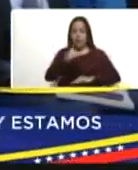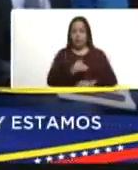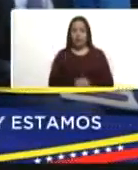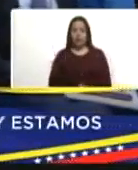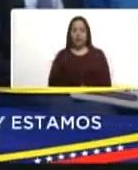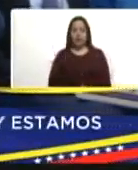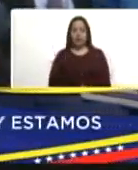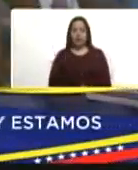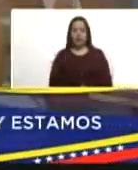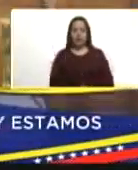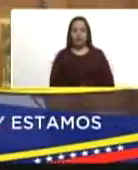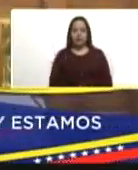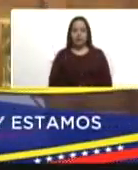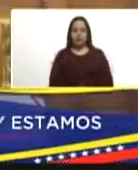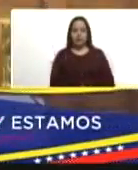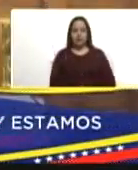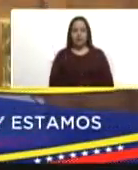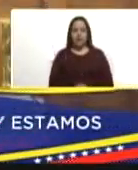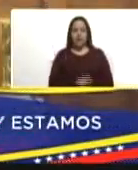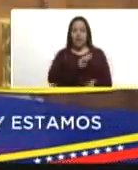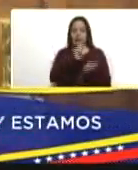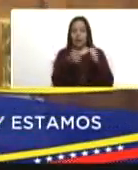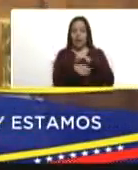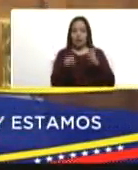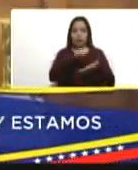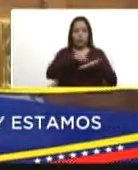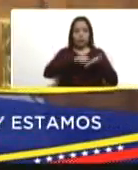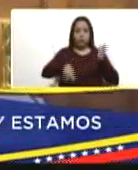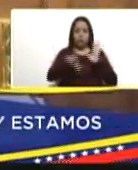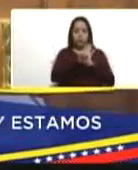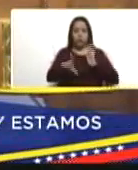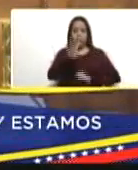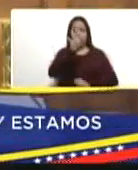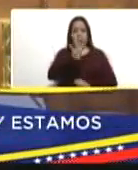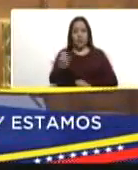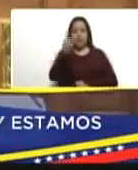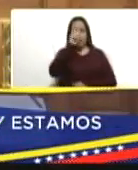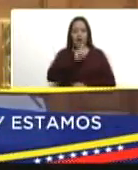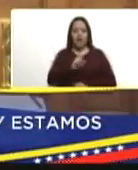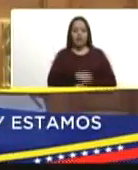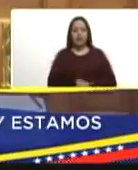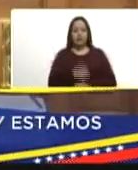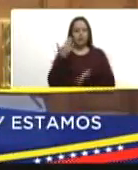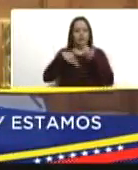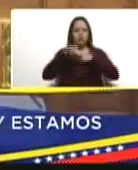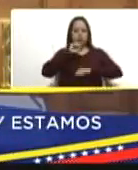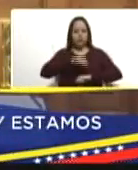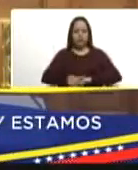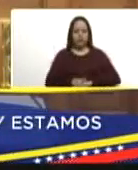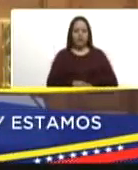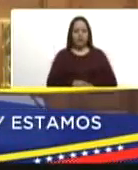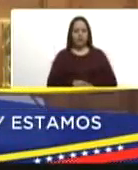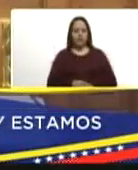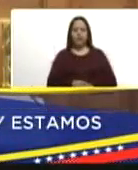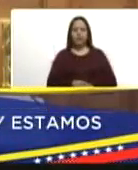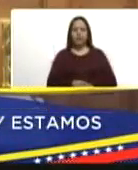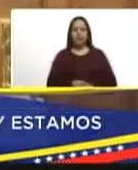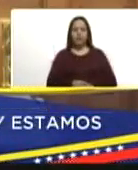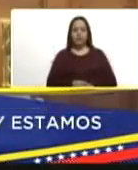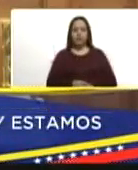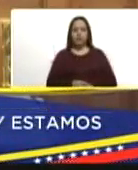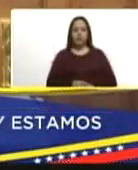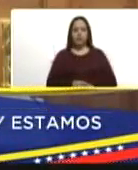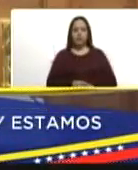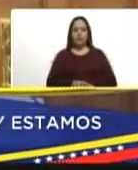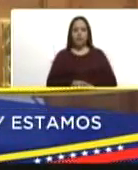falsa llamada reforma agraria de los aos de la cuarta república que